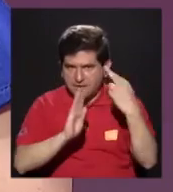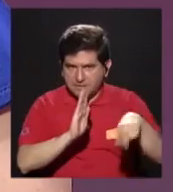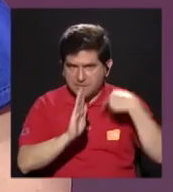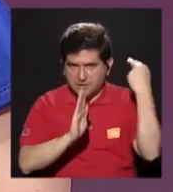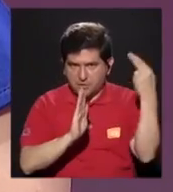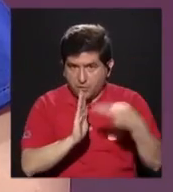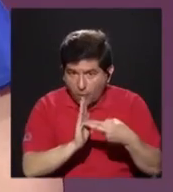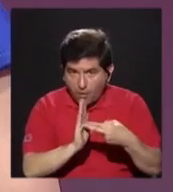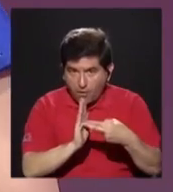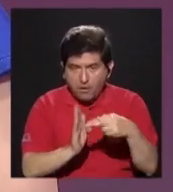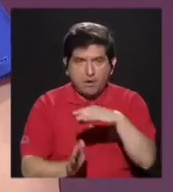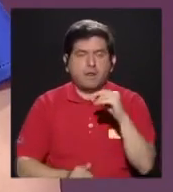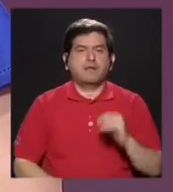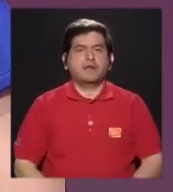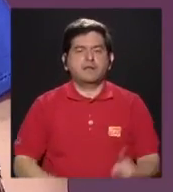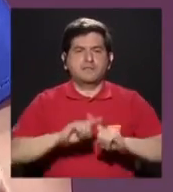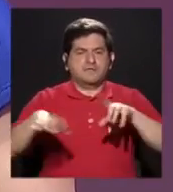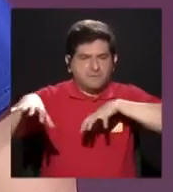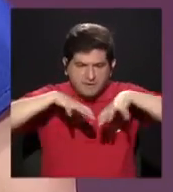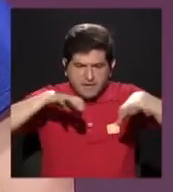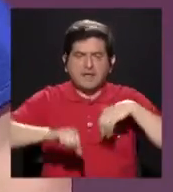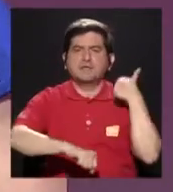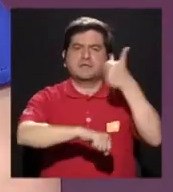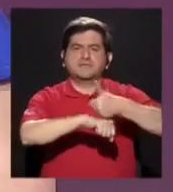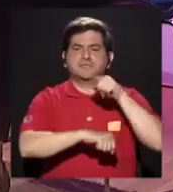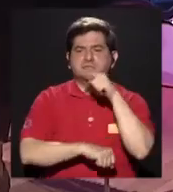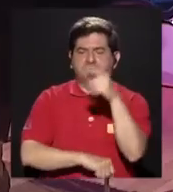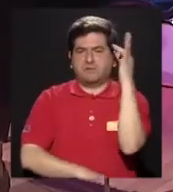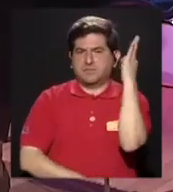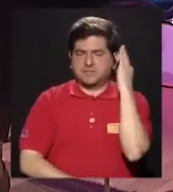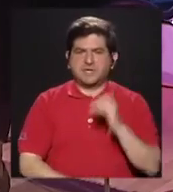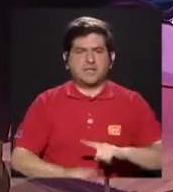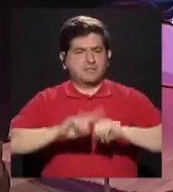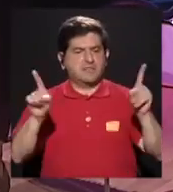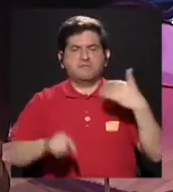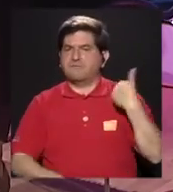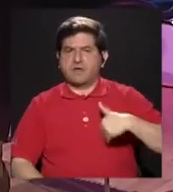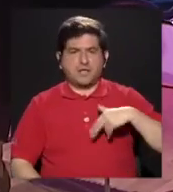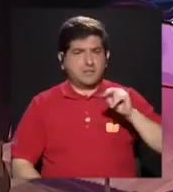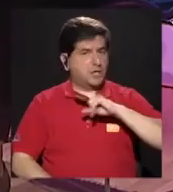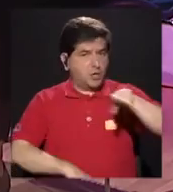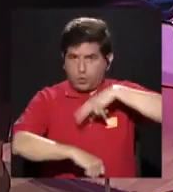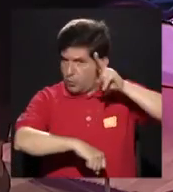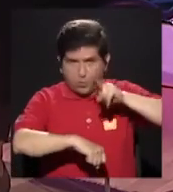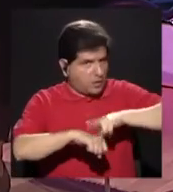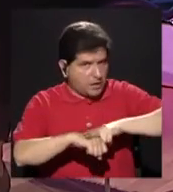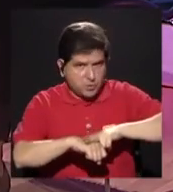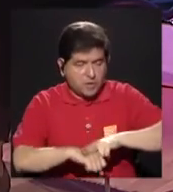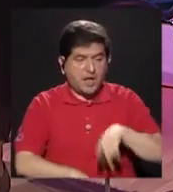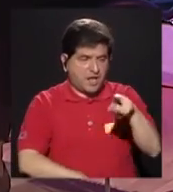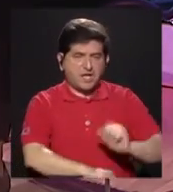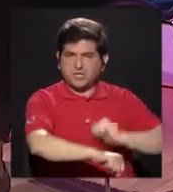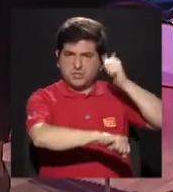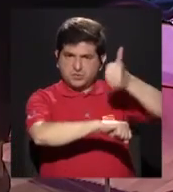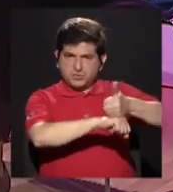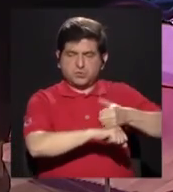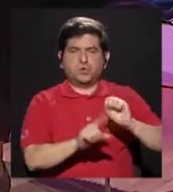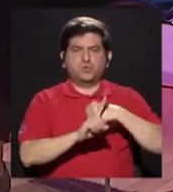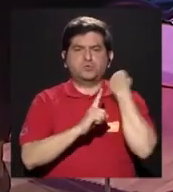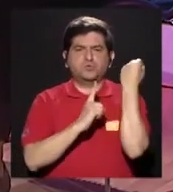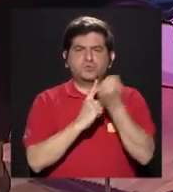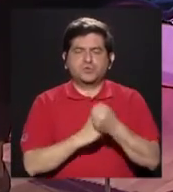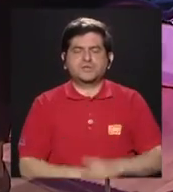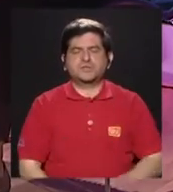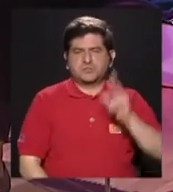y papeles verdad que se le asigna a las mujeres ya los hombres que no es algo natural es algo impuesto porque vivimos en una sociedad